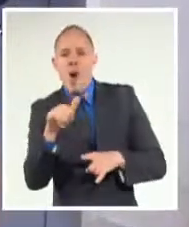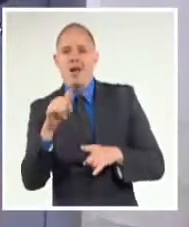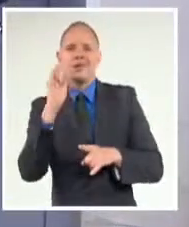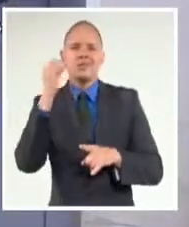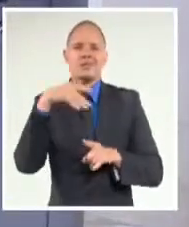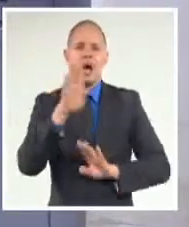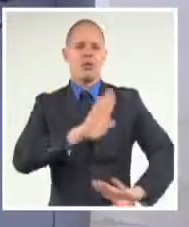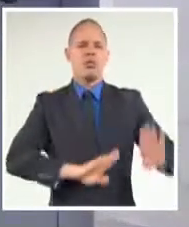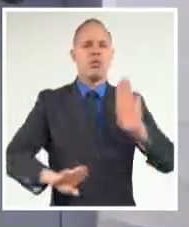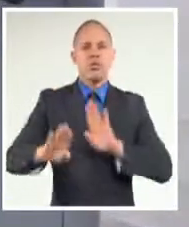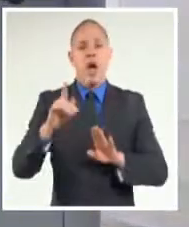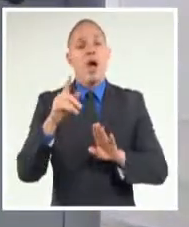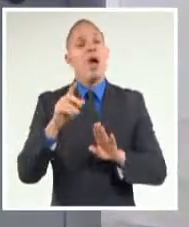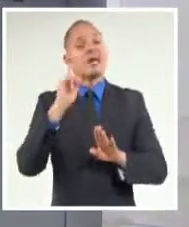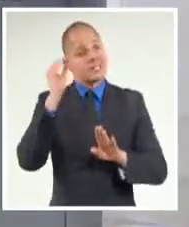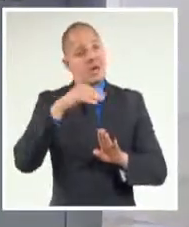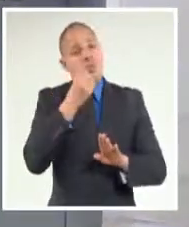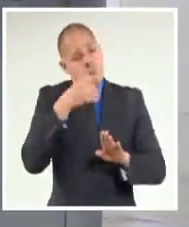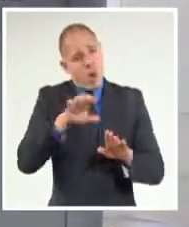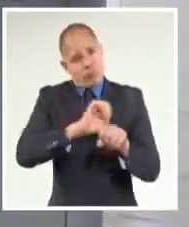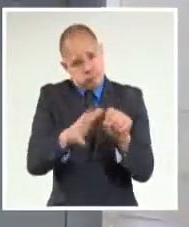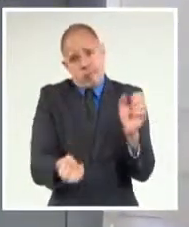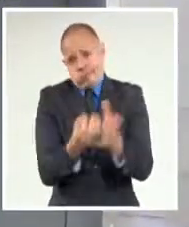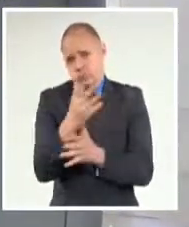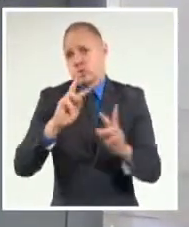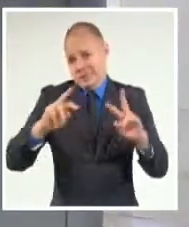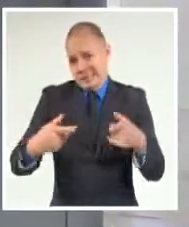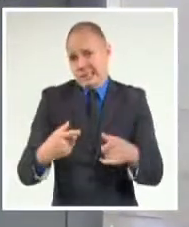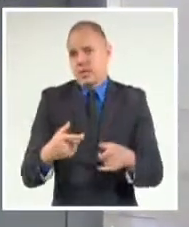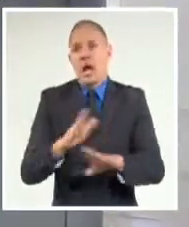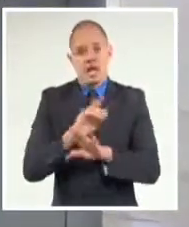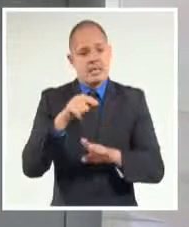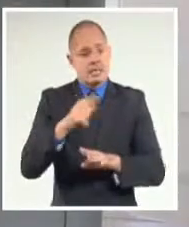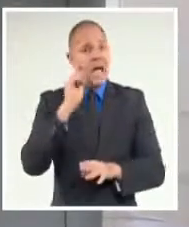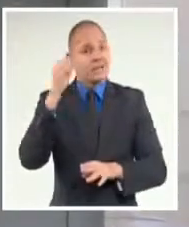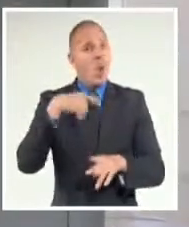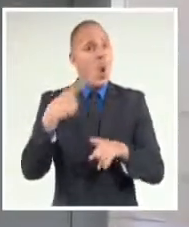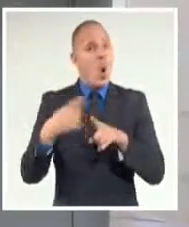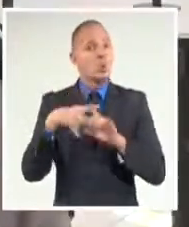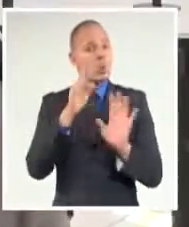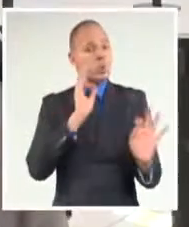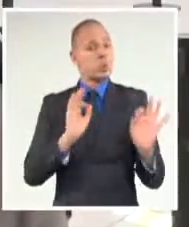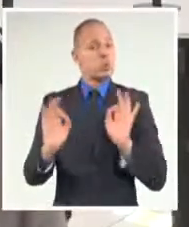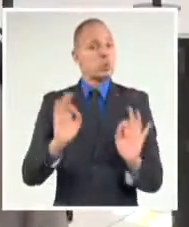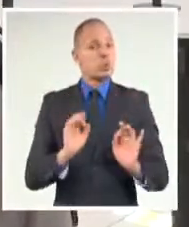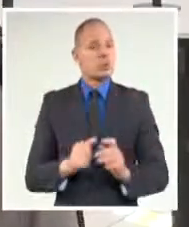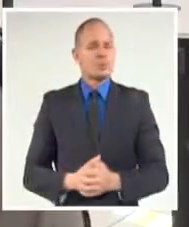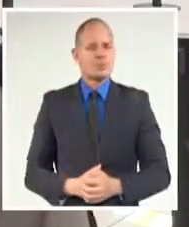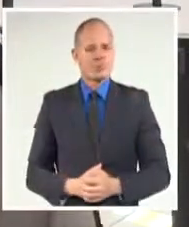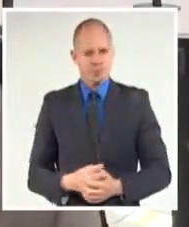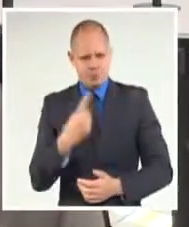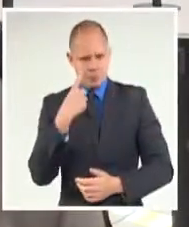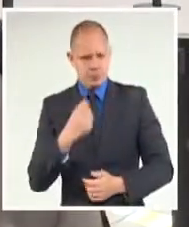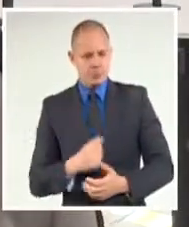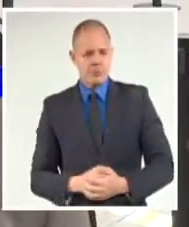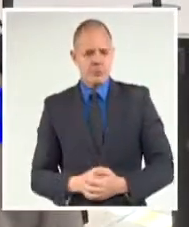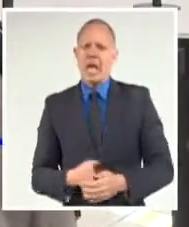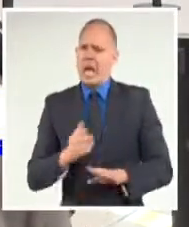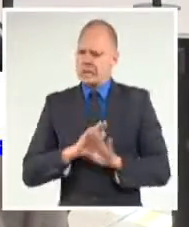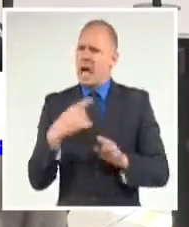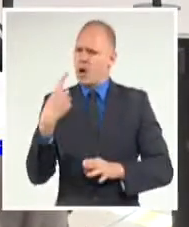los rebrotes de la pandemia y ha reforzado la seguridad en frontera. Se han adquirido nuevos